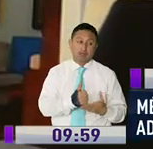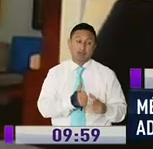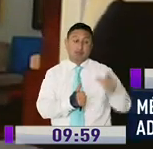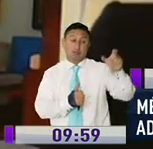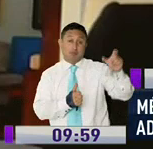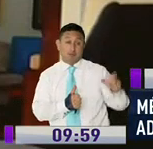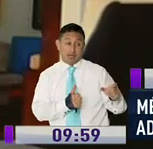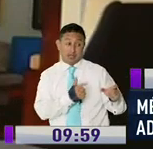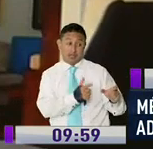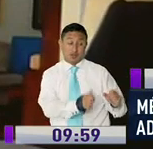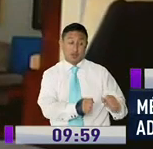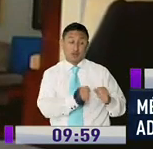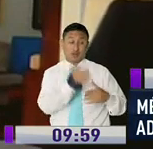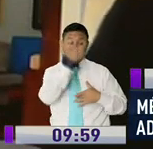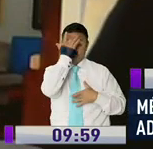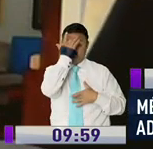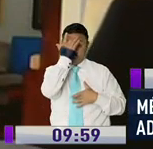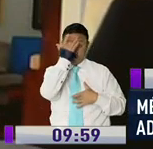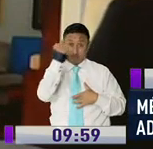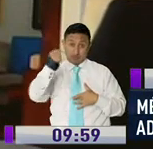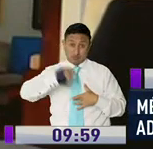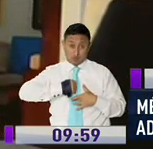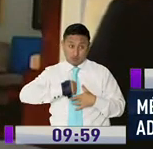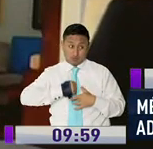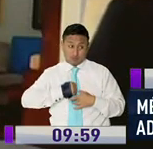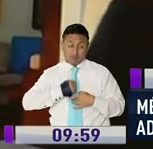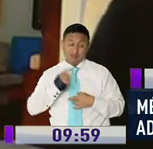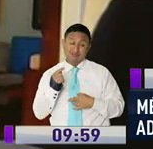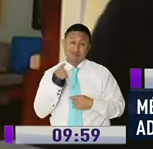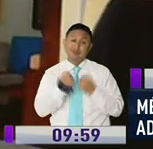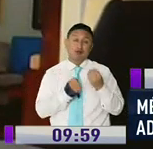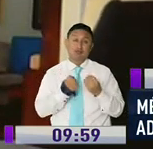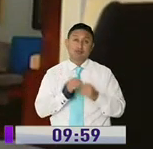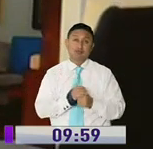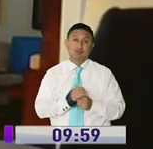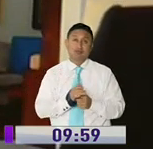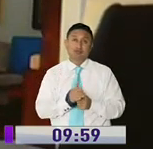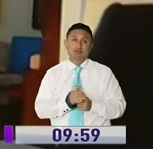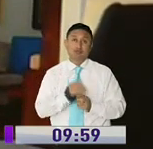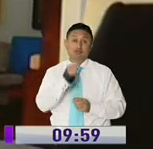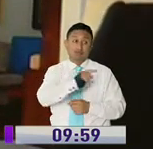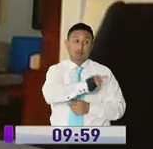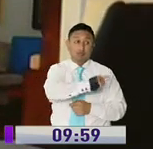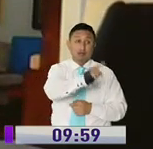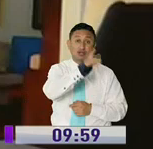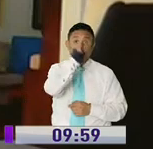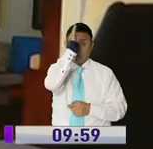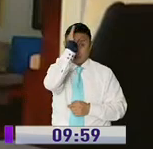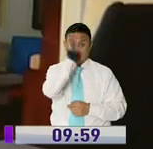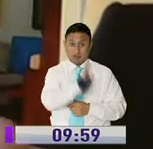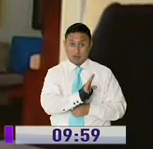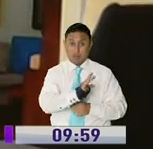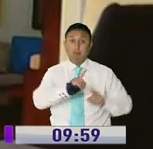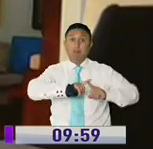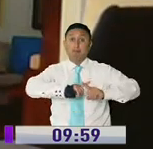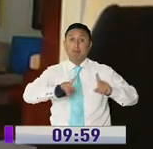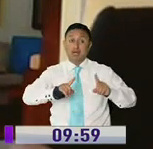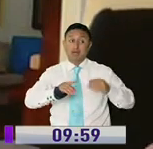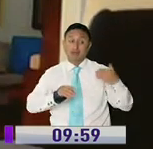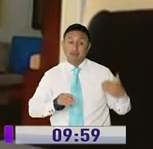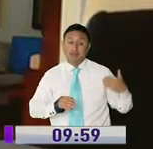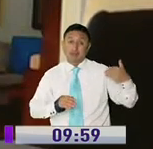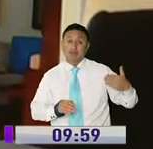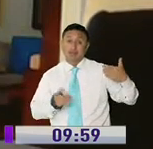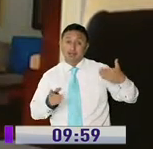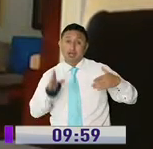está críticamente enfermo, pues nosotros tenemos que usarlo, pero siempre y cuando, ahí sí, en